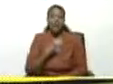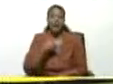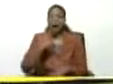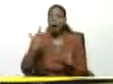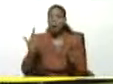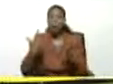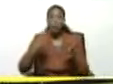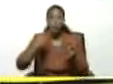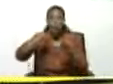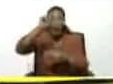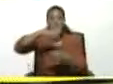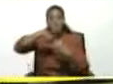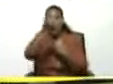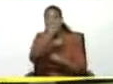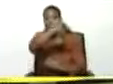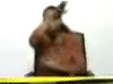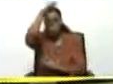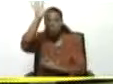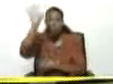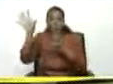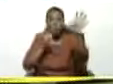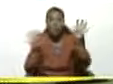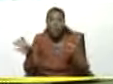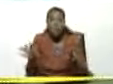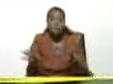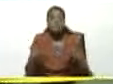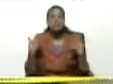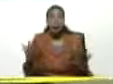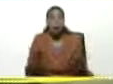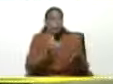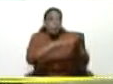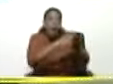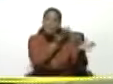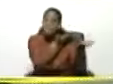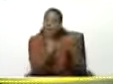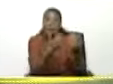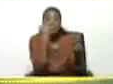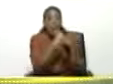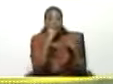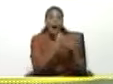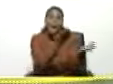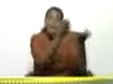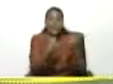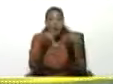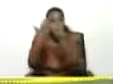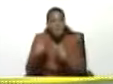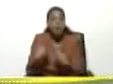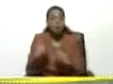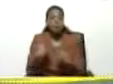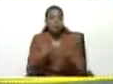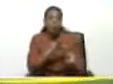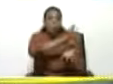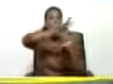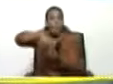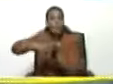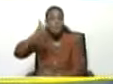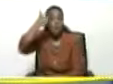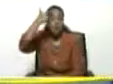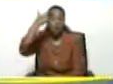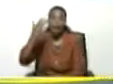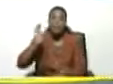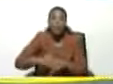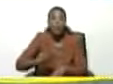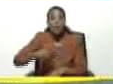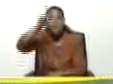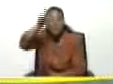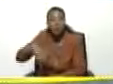máximo nivel de ellos hay países que están ofreciendo para robarnos los cerebros